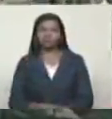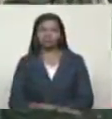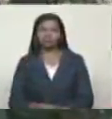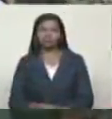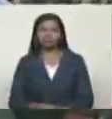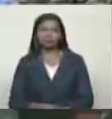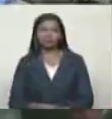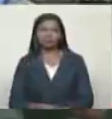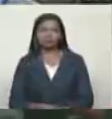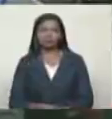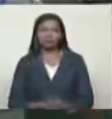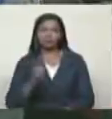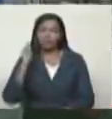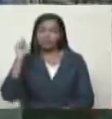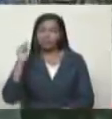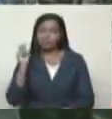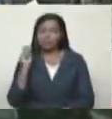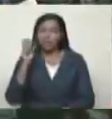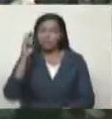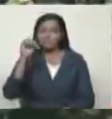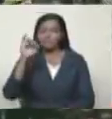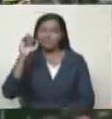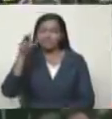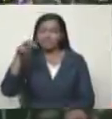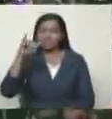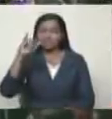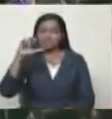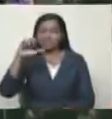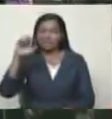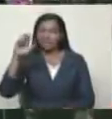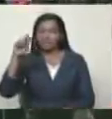el diputado Miquelena y Manuel Quijada,